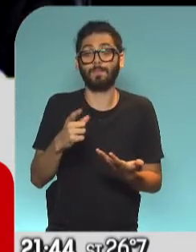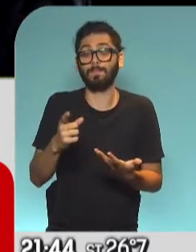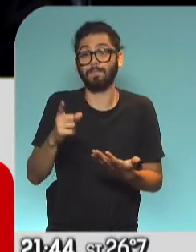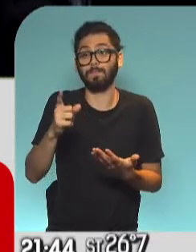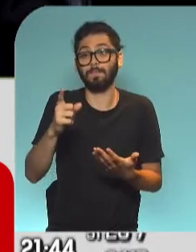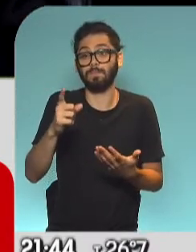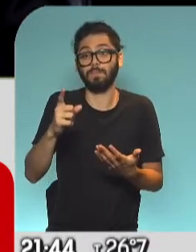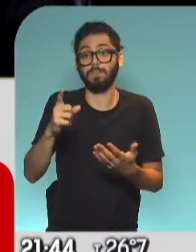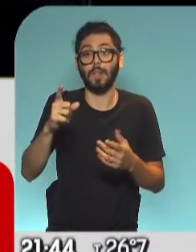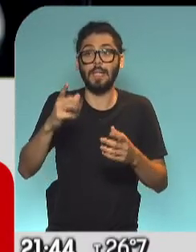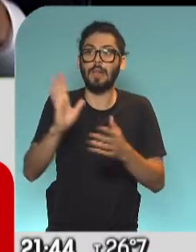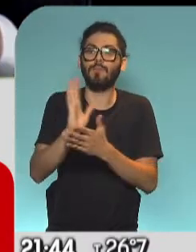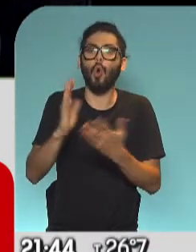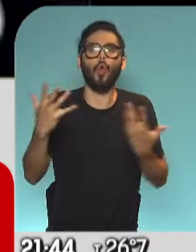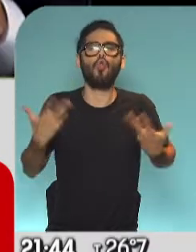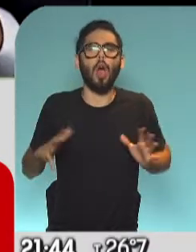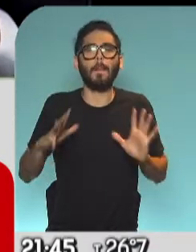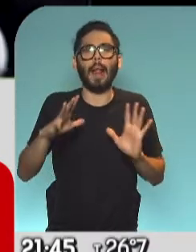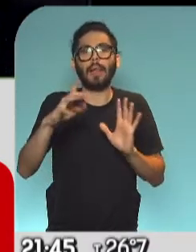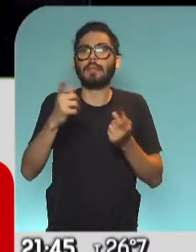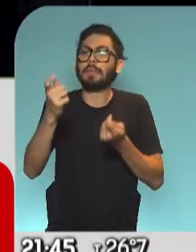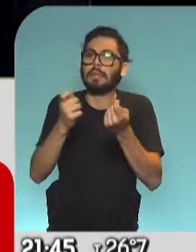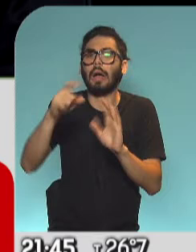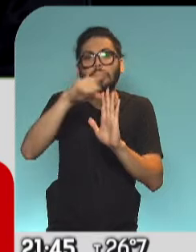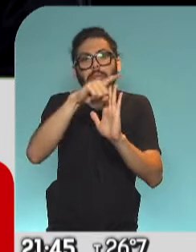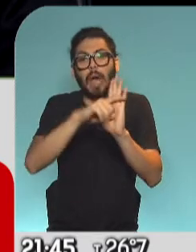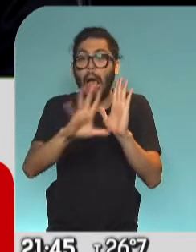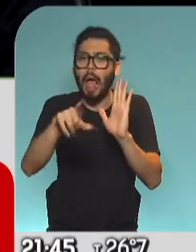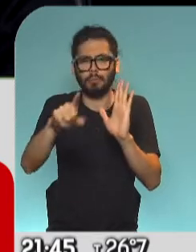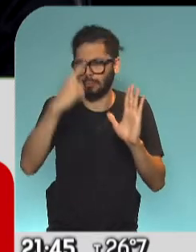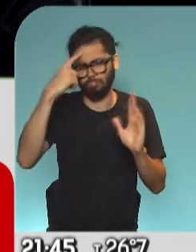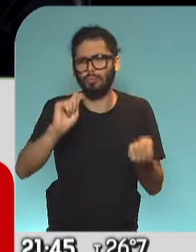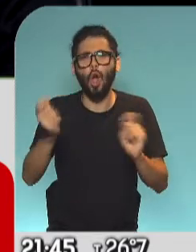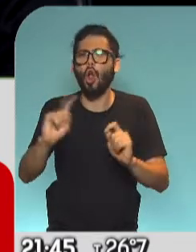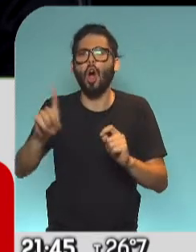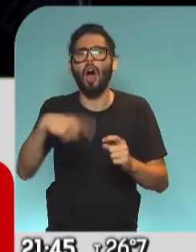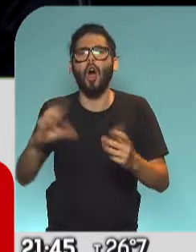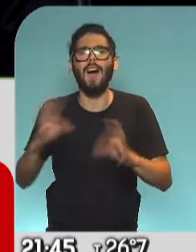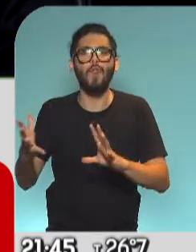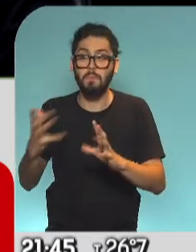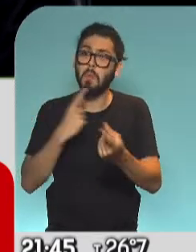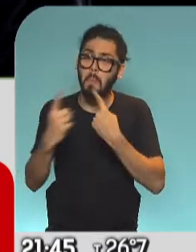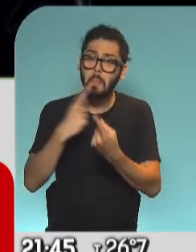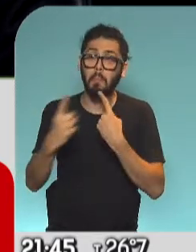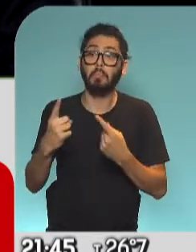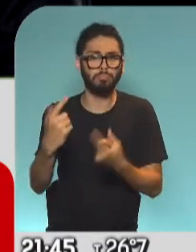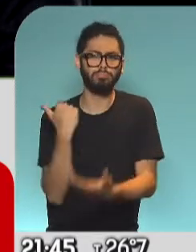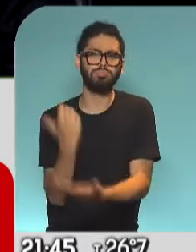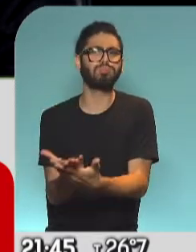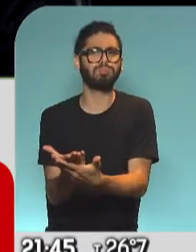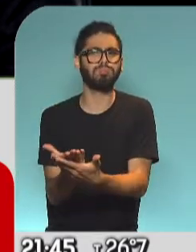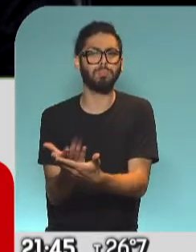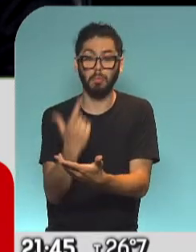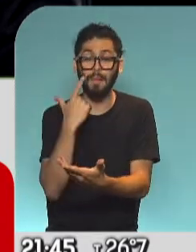a las reglas normales que existía en la lógica del endeudamiento de los países, y así lo impuso. Fíjate